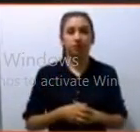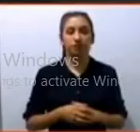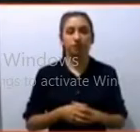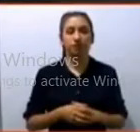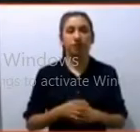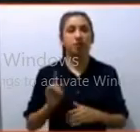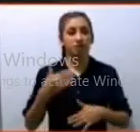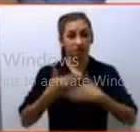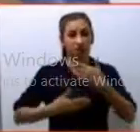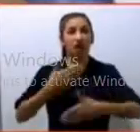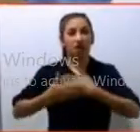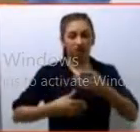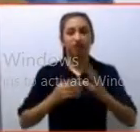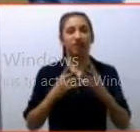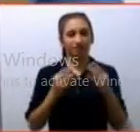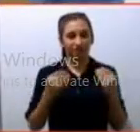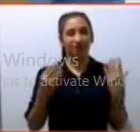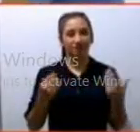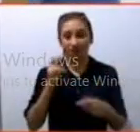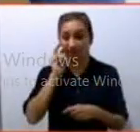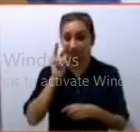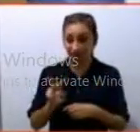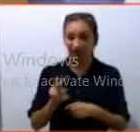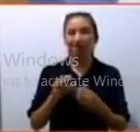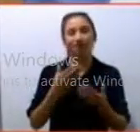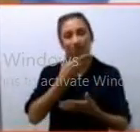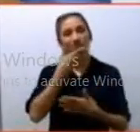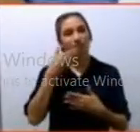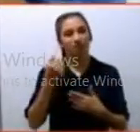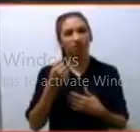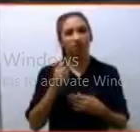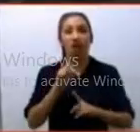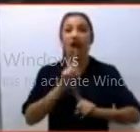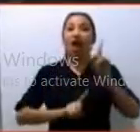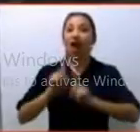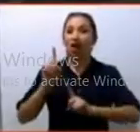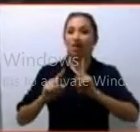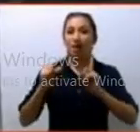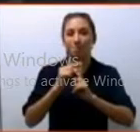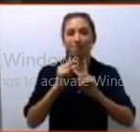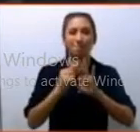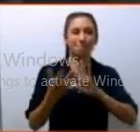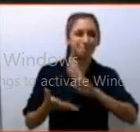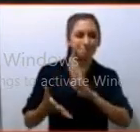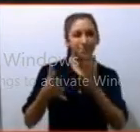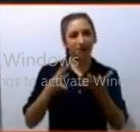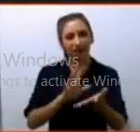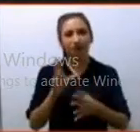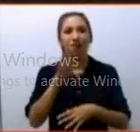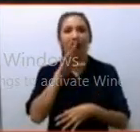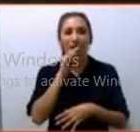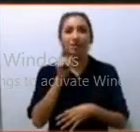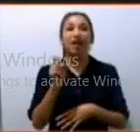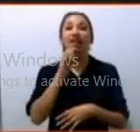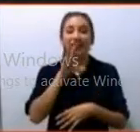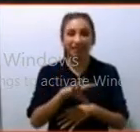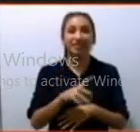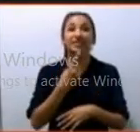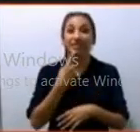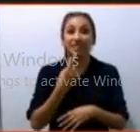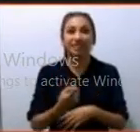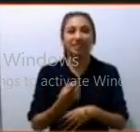Está avanzando bastante. Se le ve mejor. De algunas palabras ya más o menos él habla. Dice mamá y